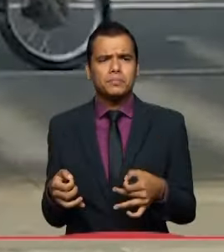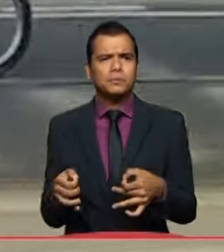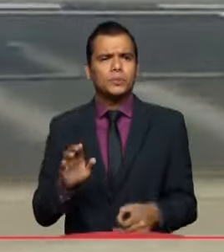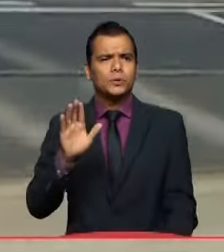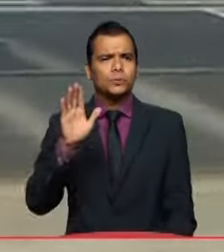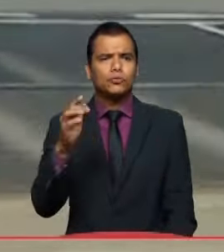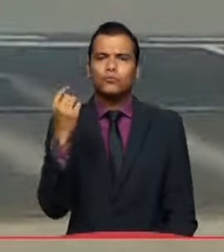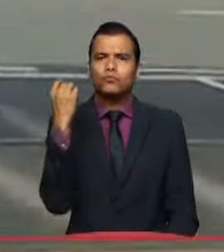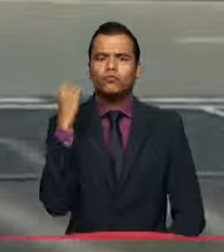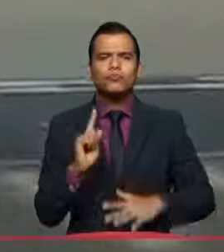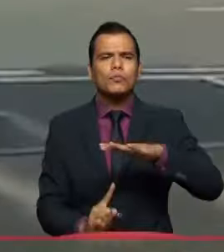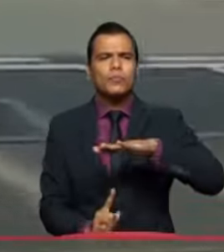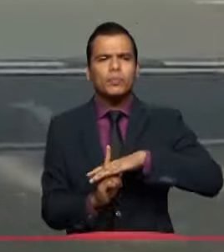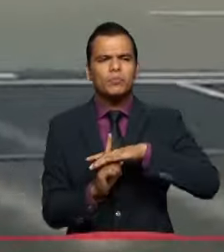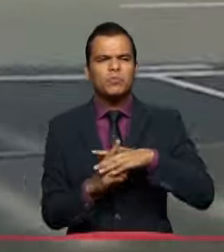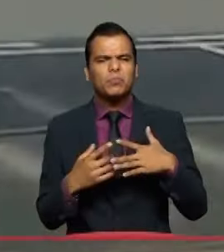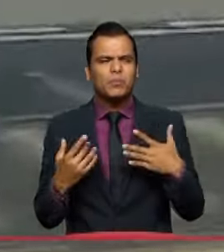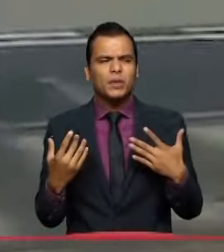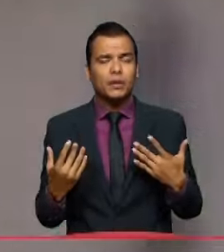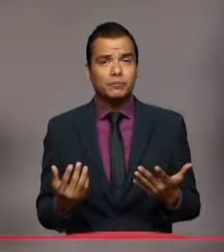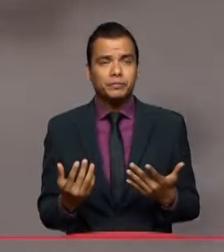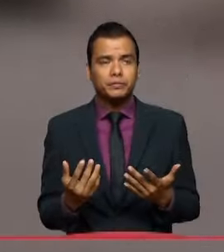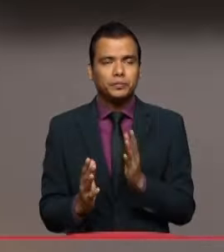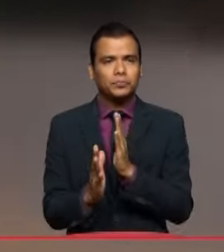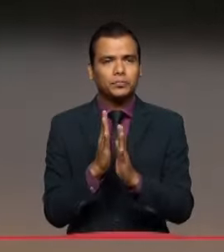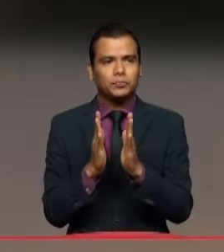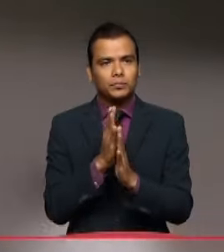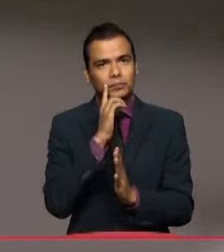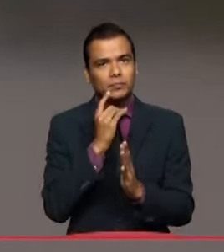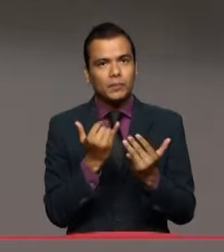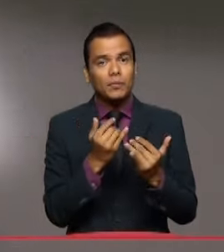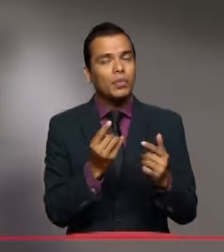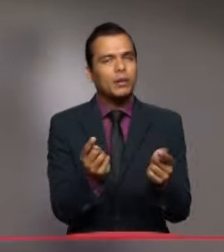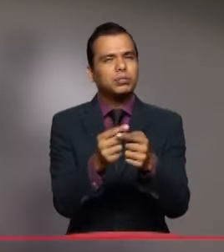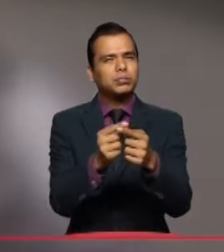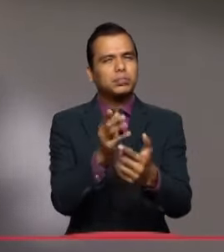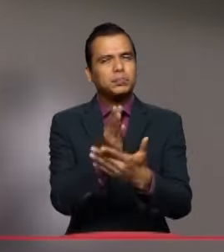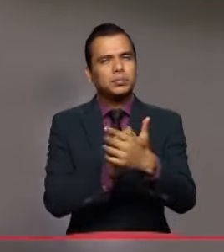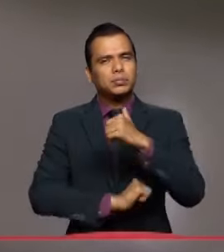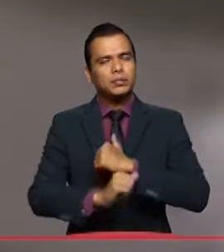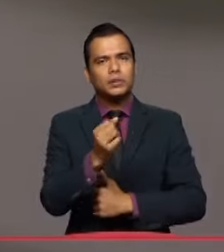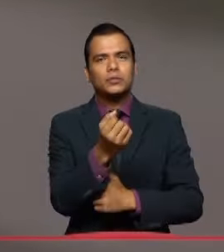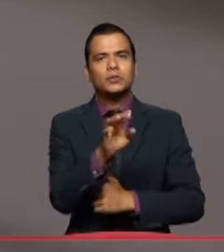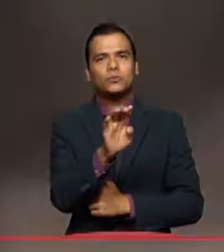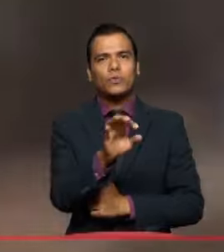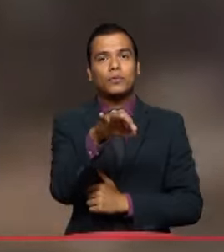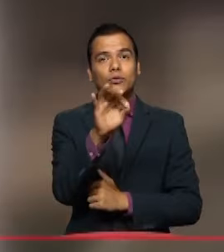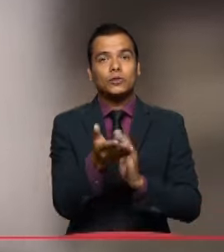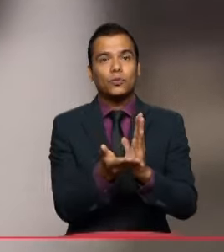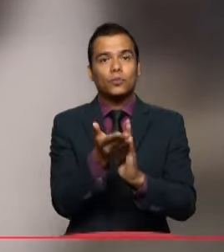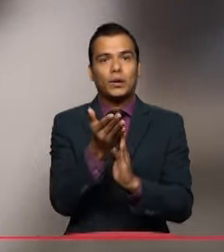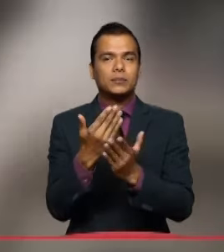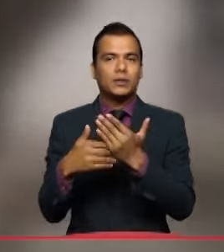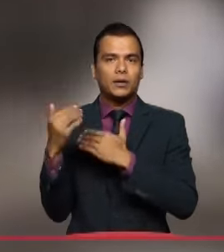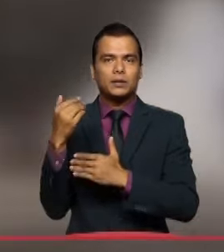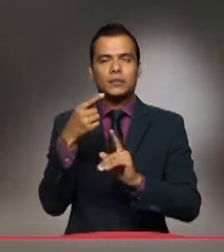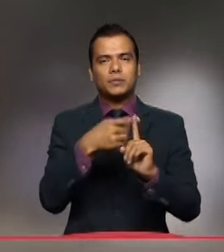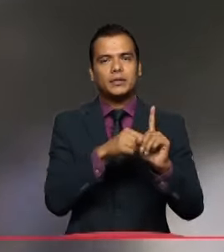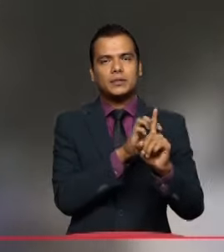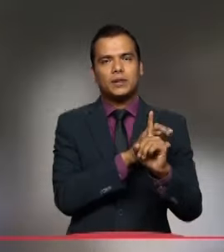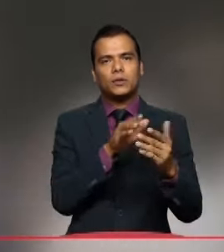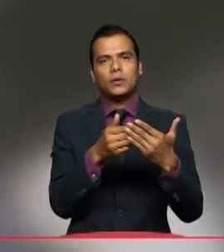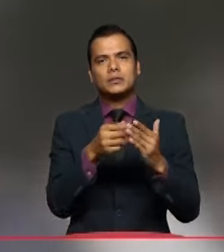El más reciente reporte indica que las lesiones personales aumentaron un 19%, pasando de 999 casos entre enero y marzo